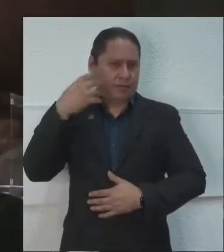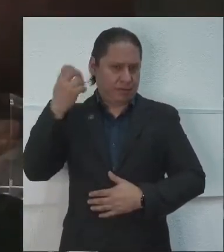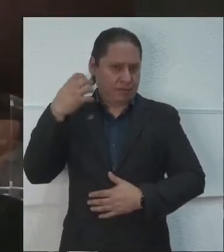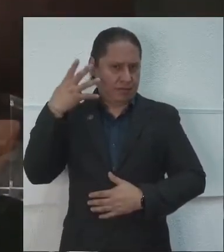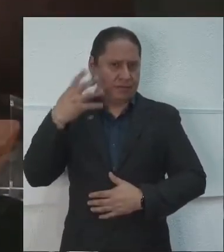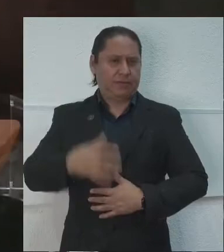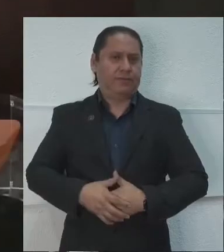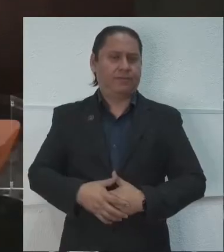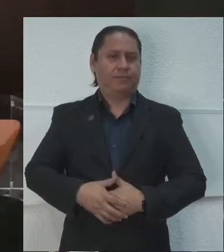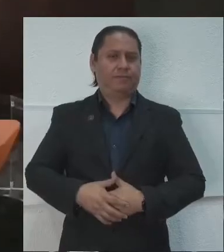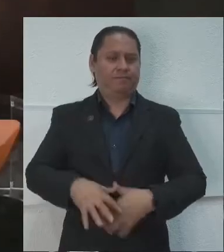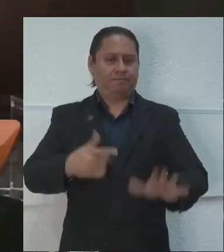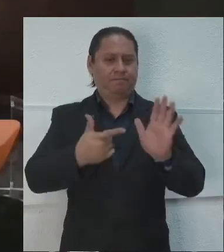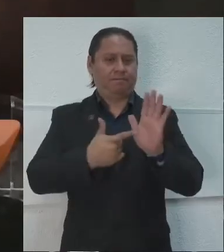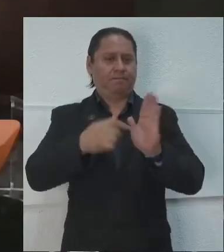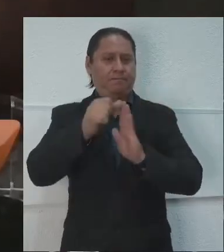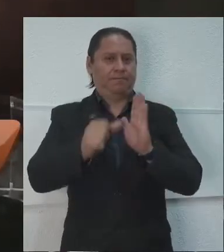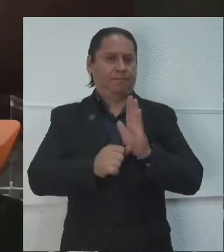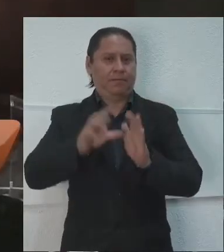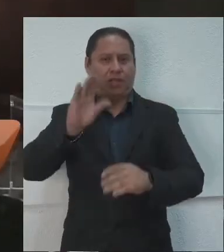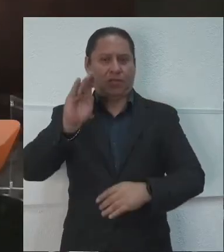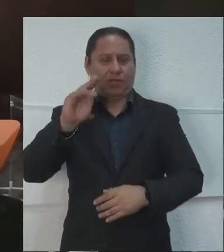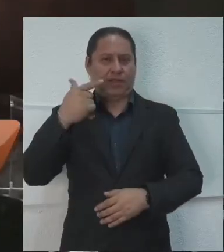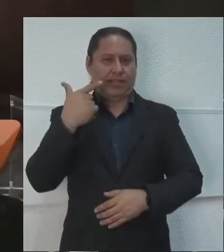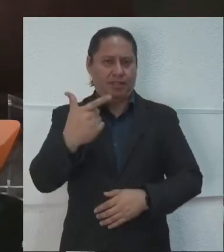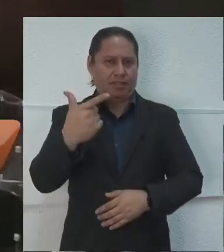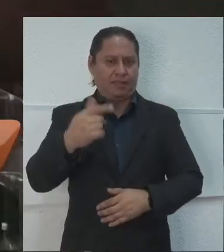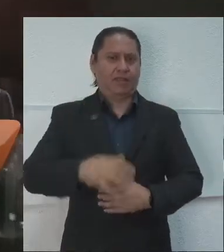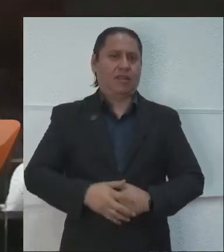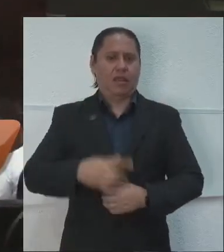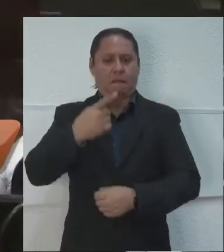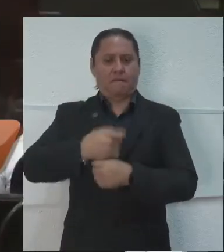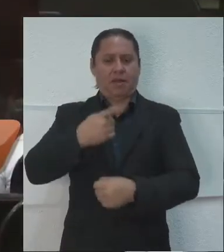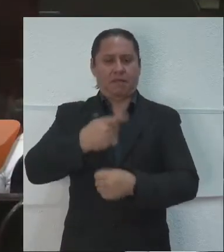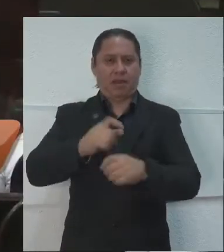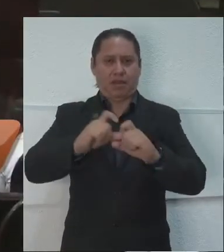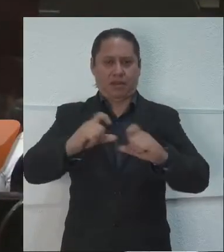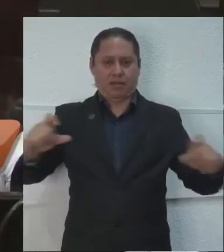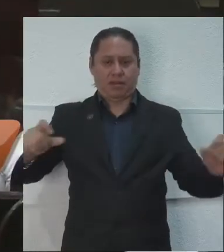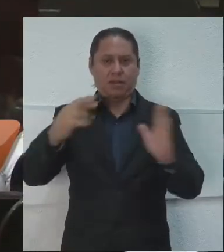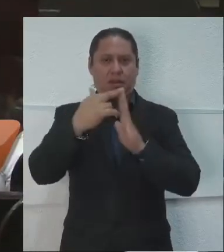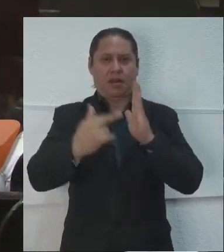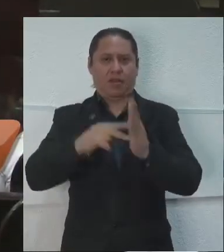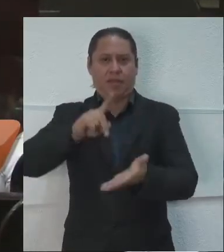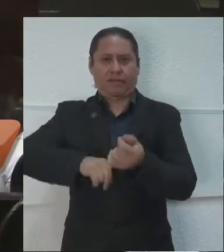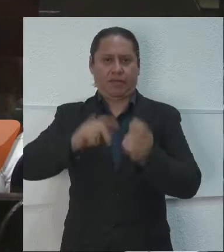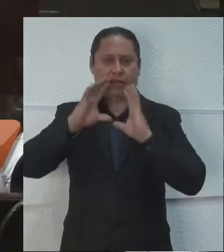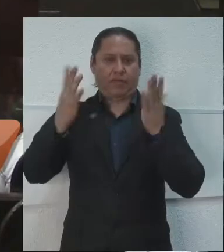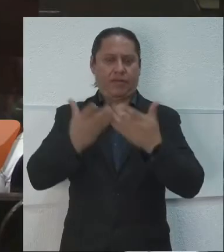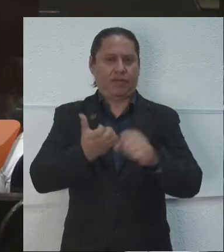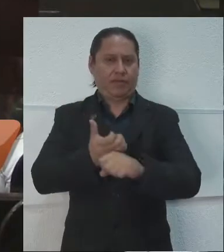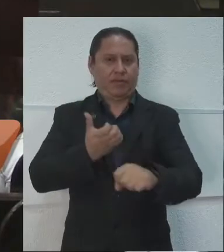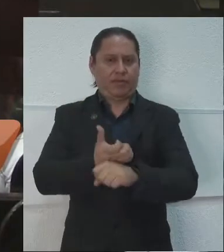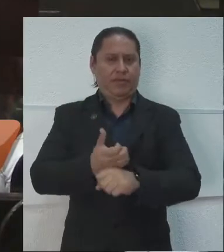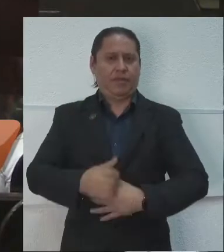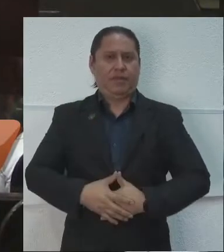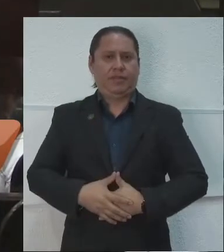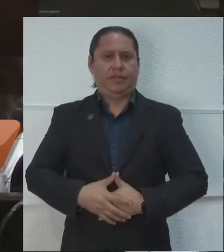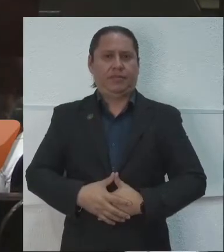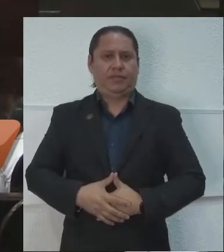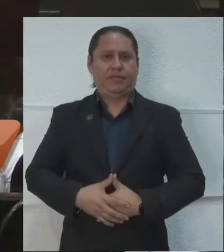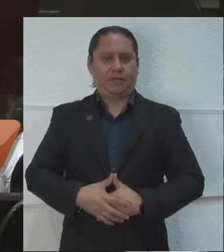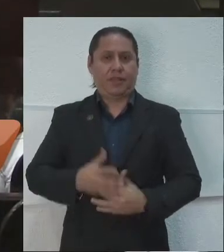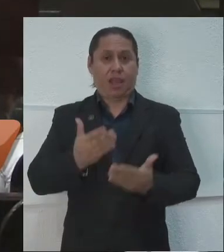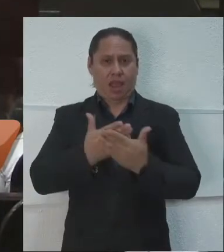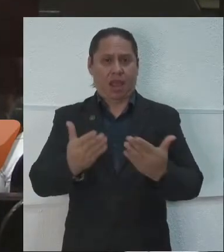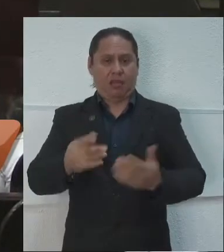Asamblea, con fundamento en el artículo 97, fracción primera del reglamento interior de este propio Poder Legislativo, se